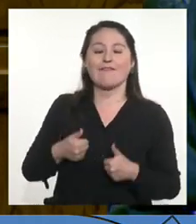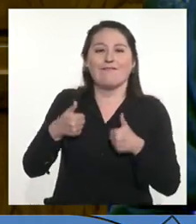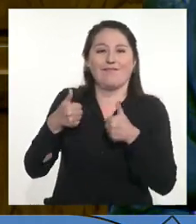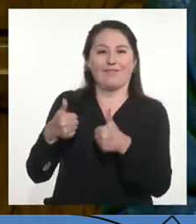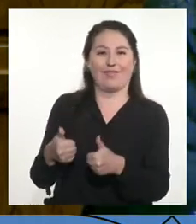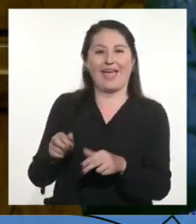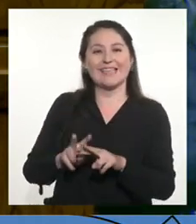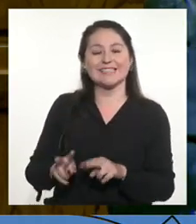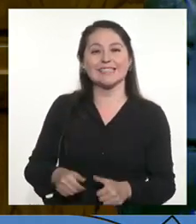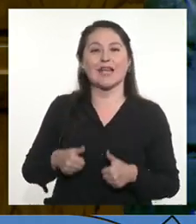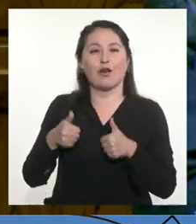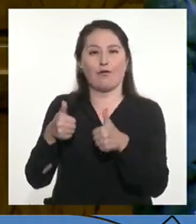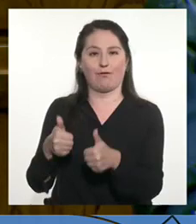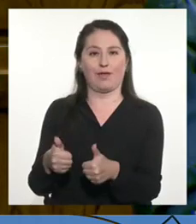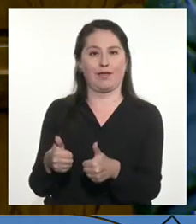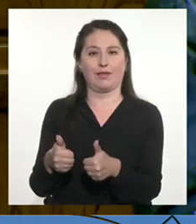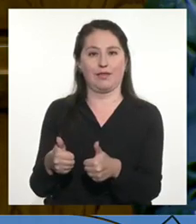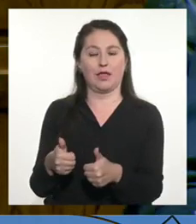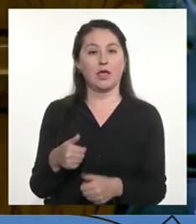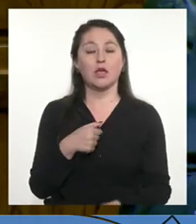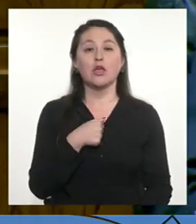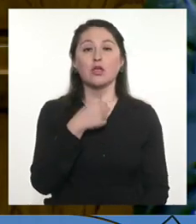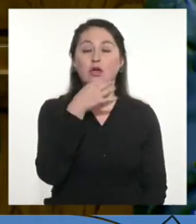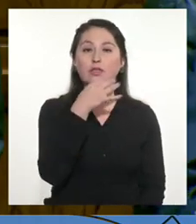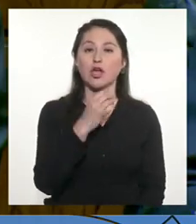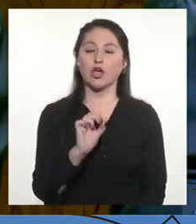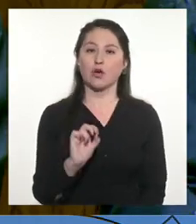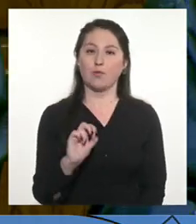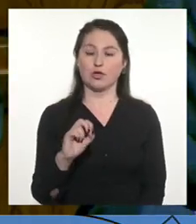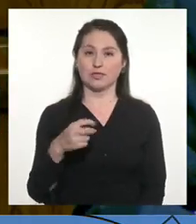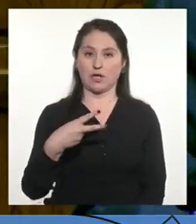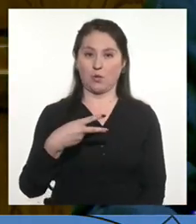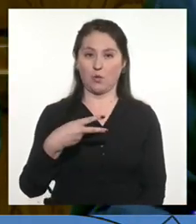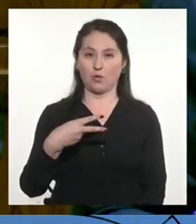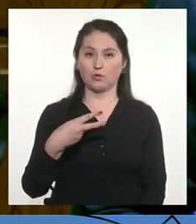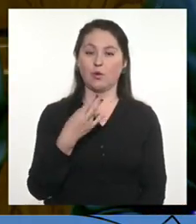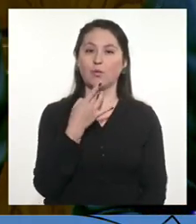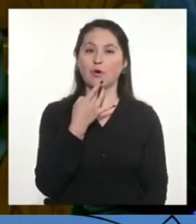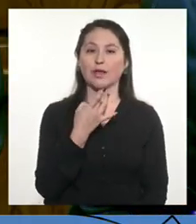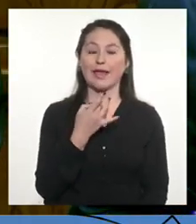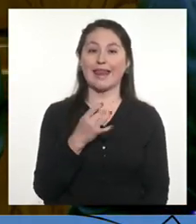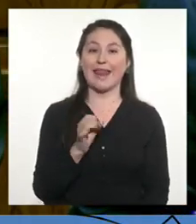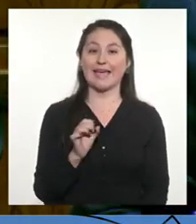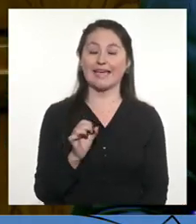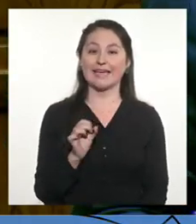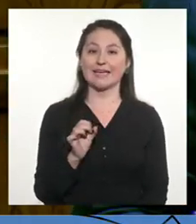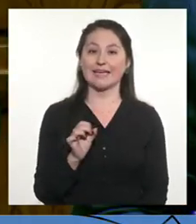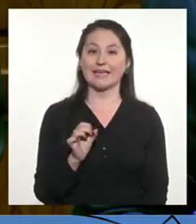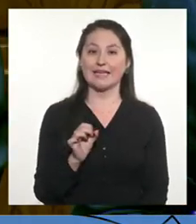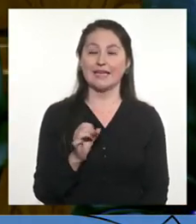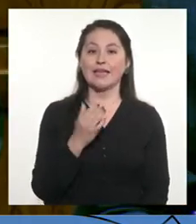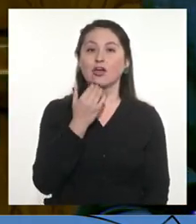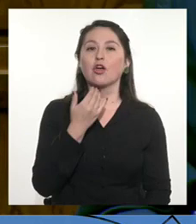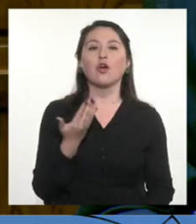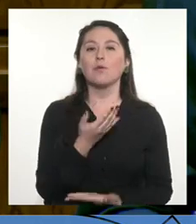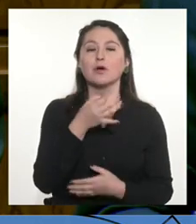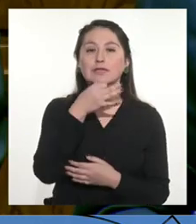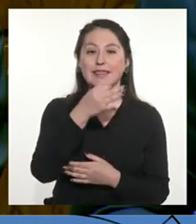lo digo además por un segundo elemento porque la forma desde el hogar y esto lo tuvimos quienes